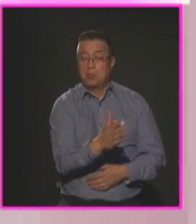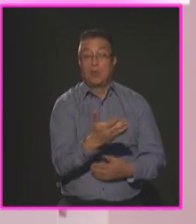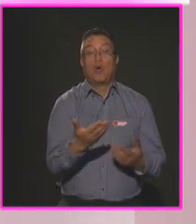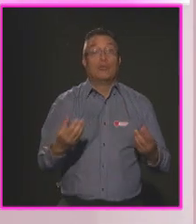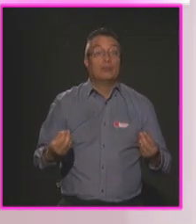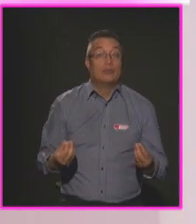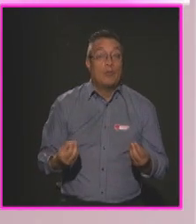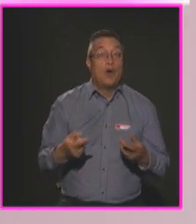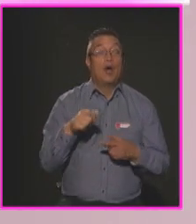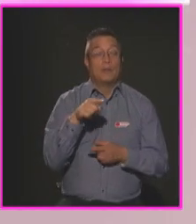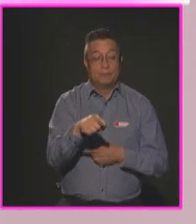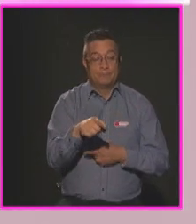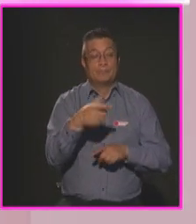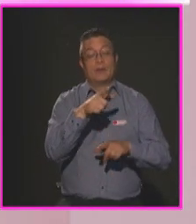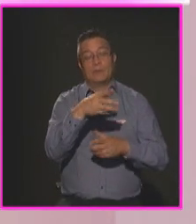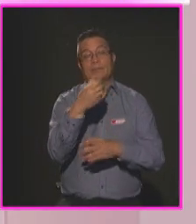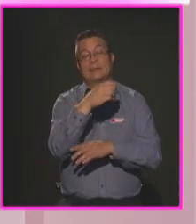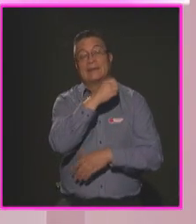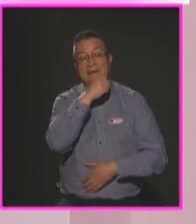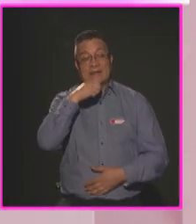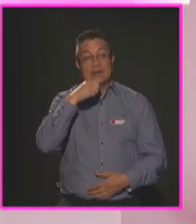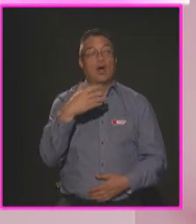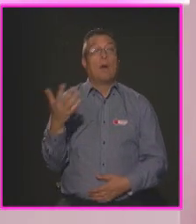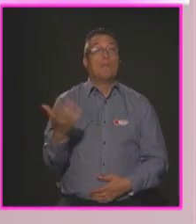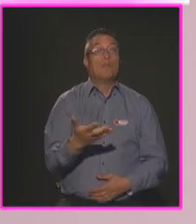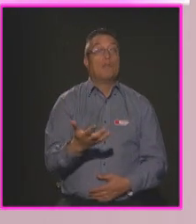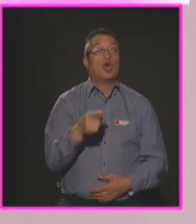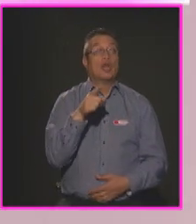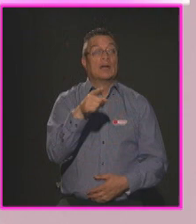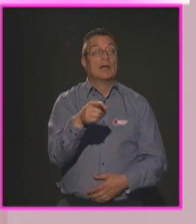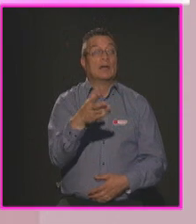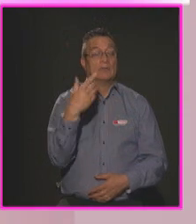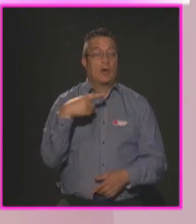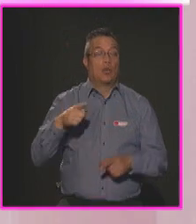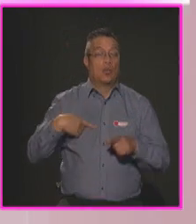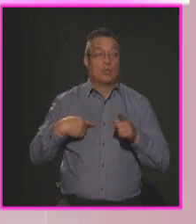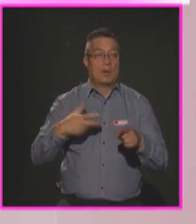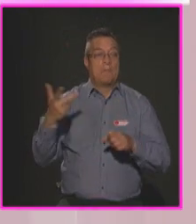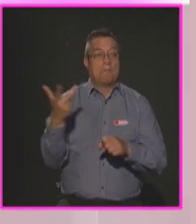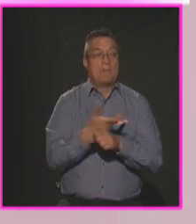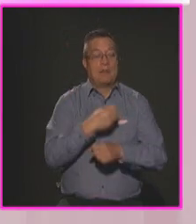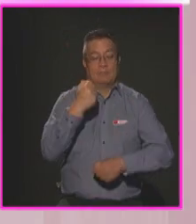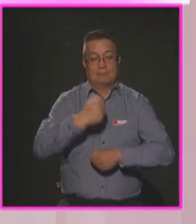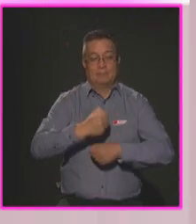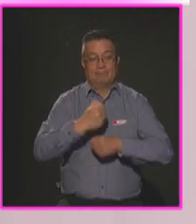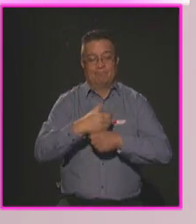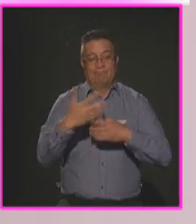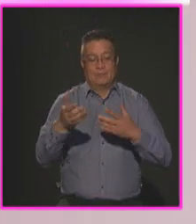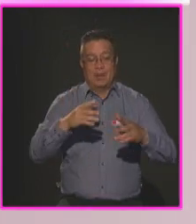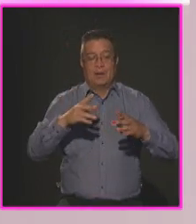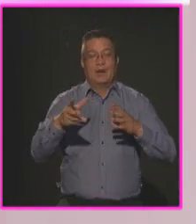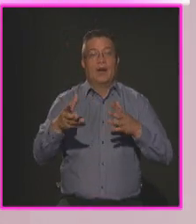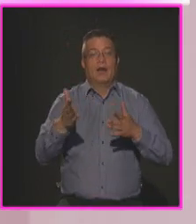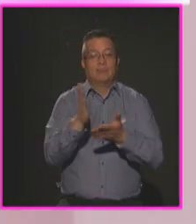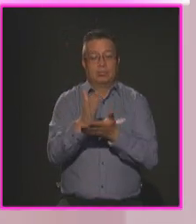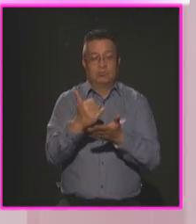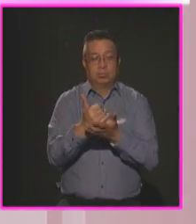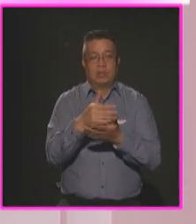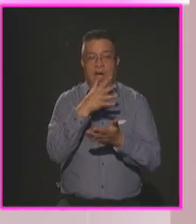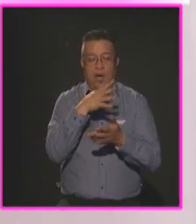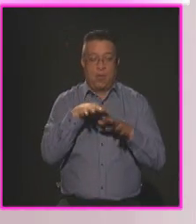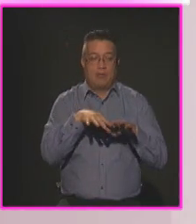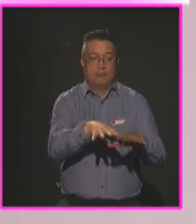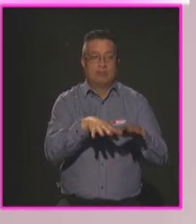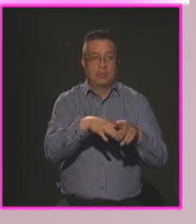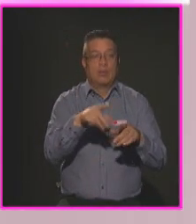Entonces, conclusión, Aculeo se secó debido a una mala gestión de los recursos hídricos y es muy probable